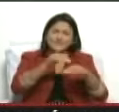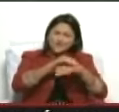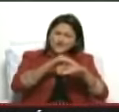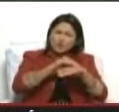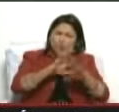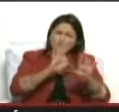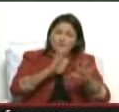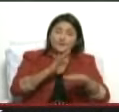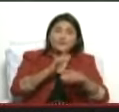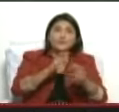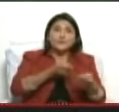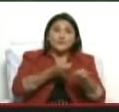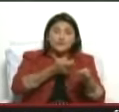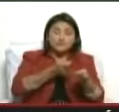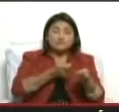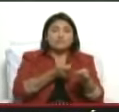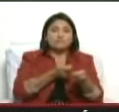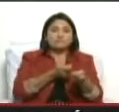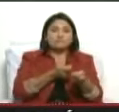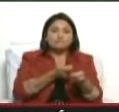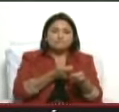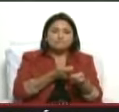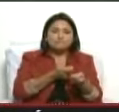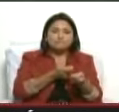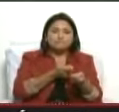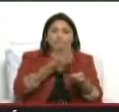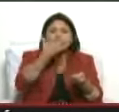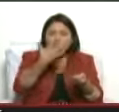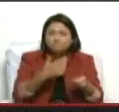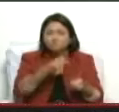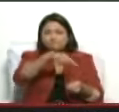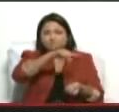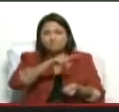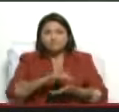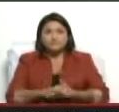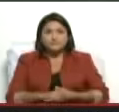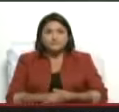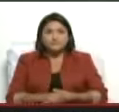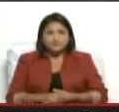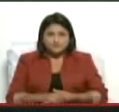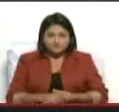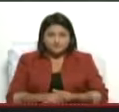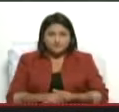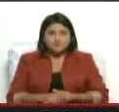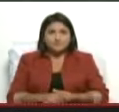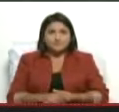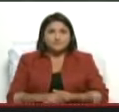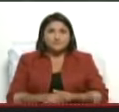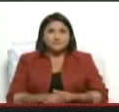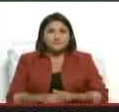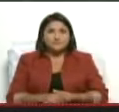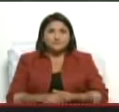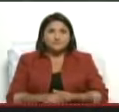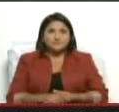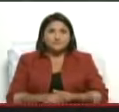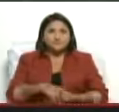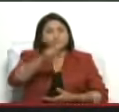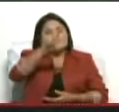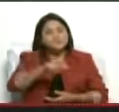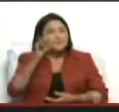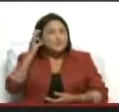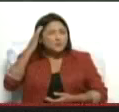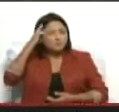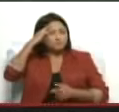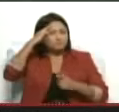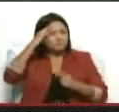palabra muy pirat muy mediocremente pero bueno vendía así la como una gran experta y genio en materia